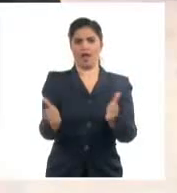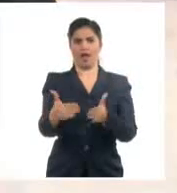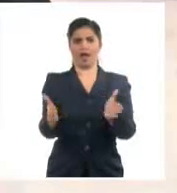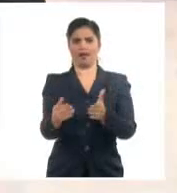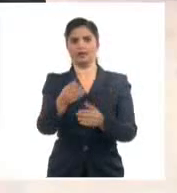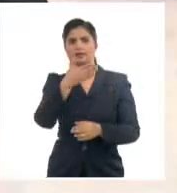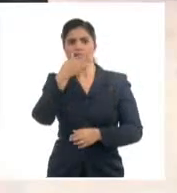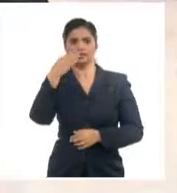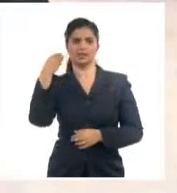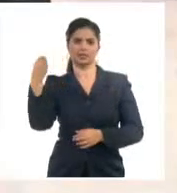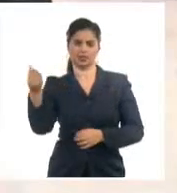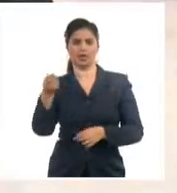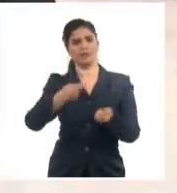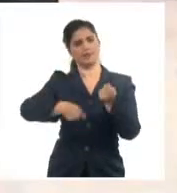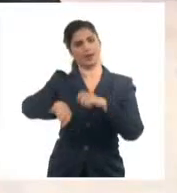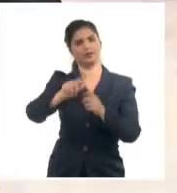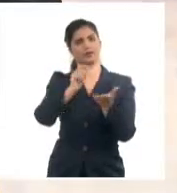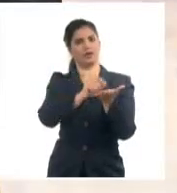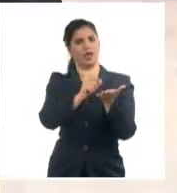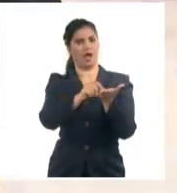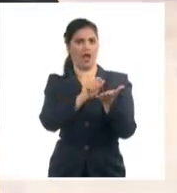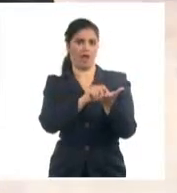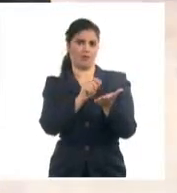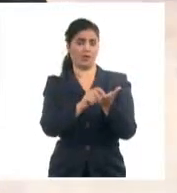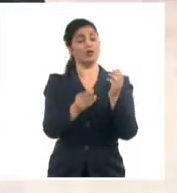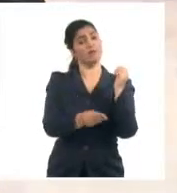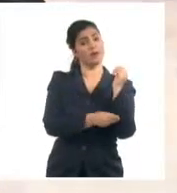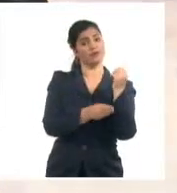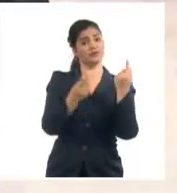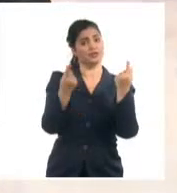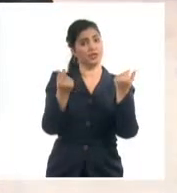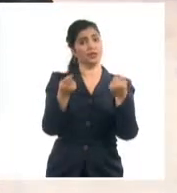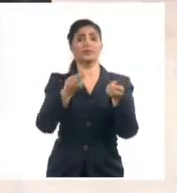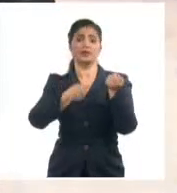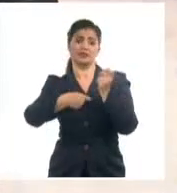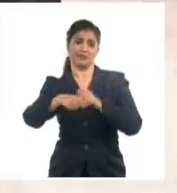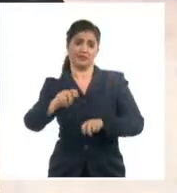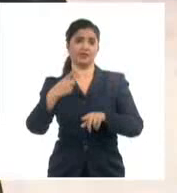el consumo social, el de la economía y la venta a empresas mixtas.